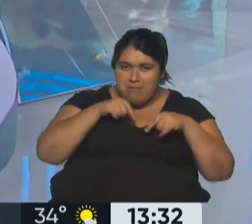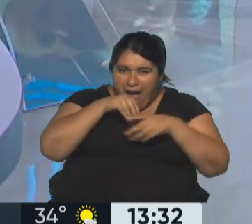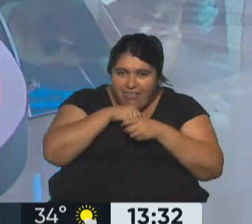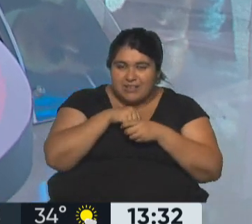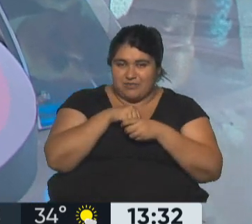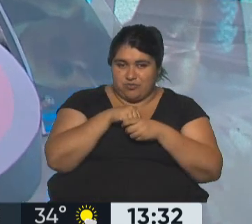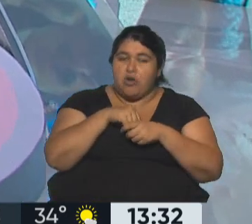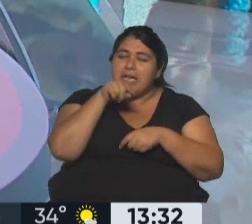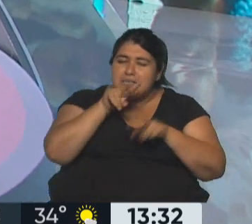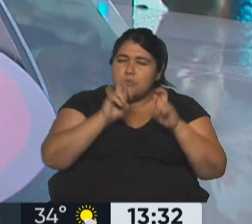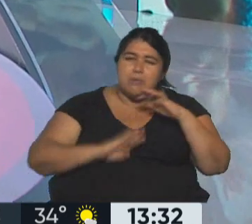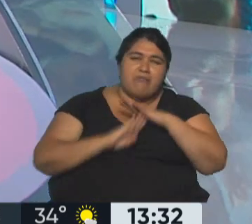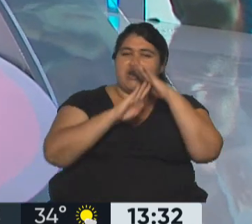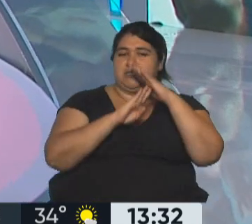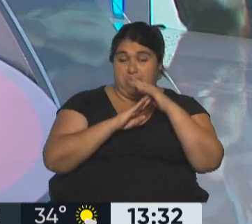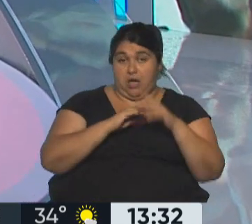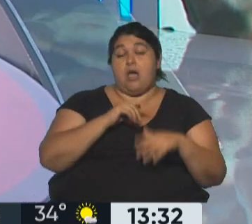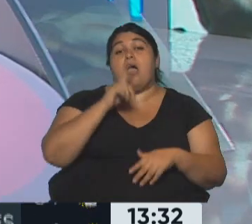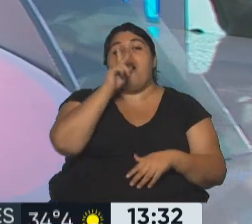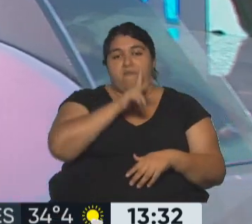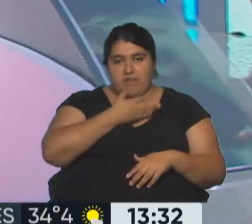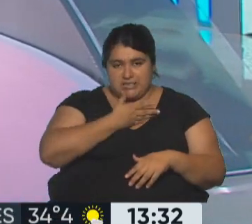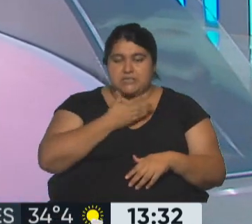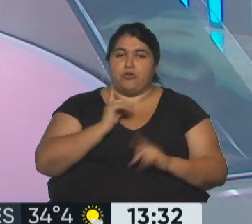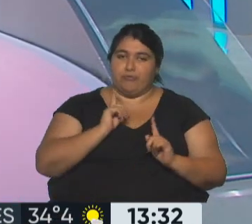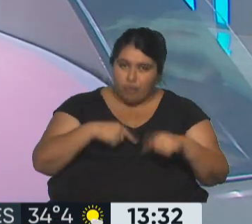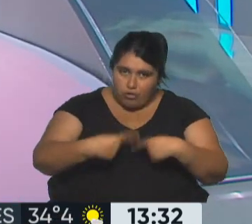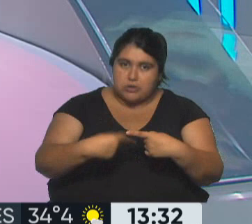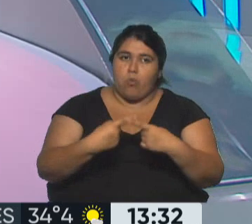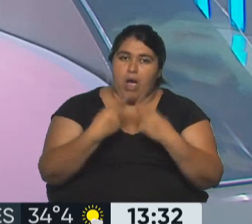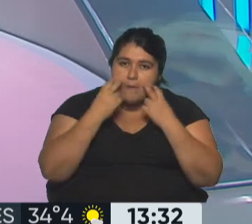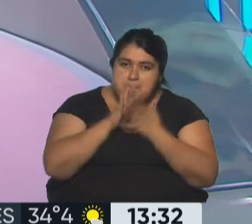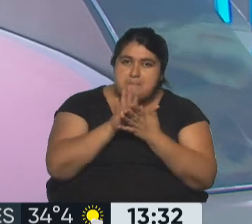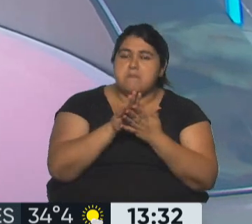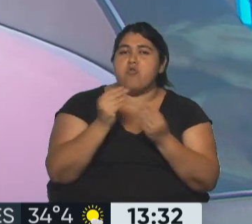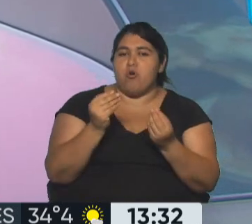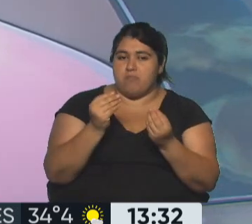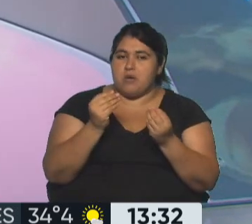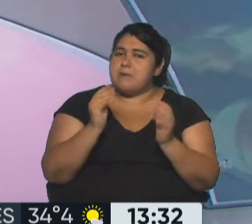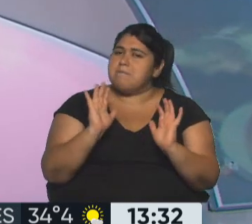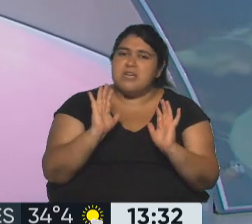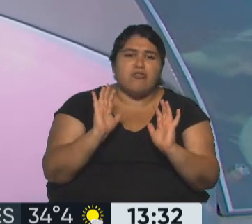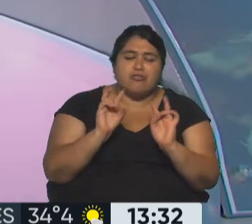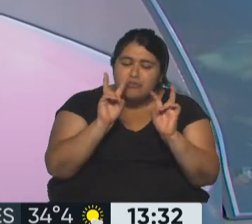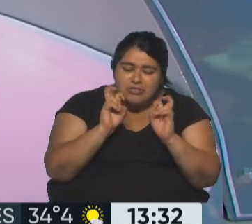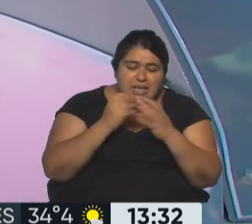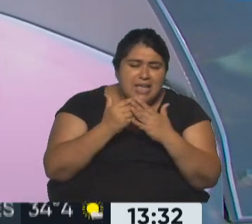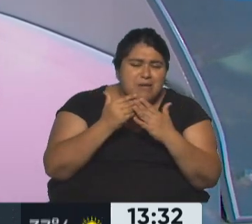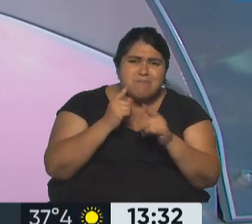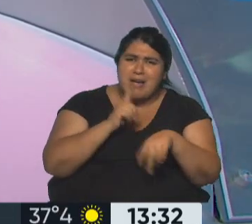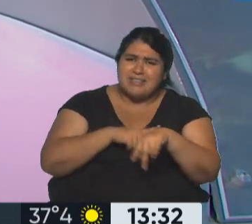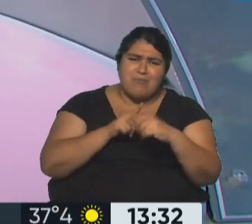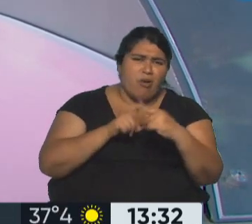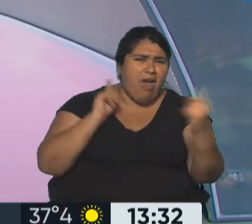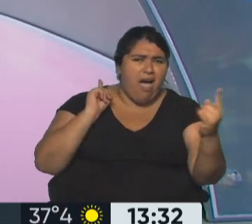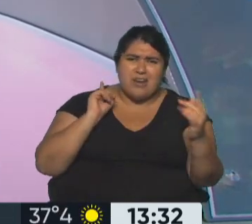tema central. Francisco lo ha seguido, pero bueno, son estructuras de larga data en